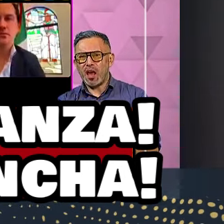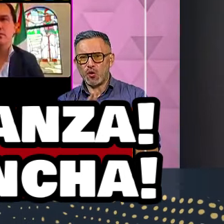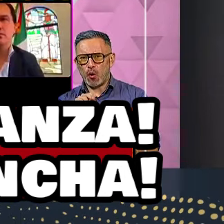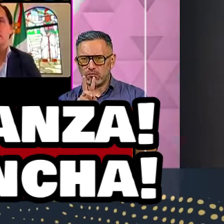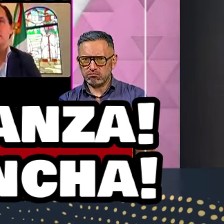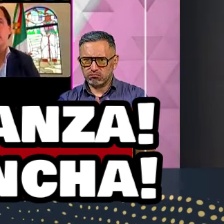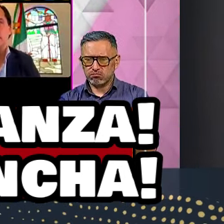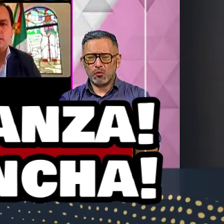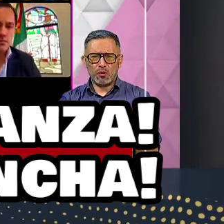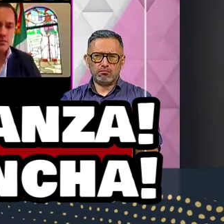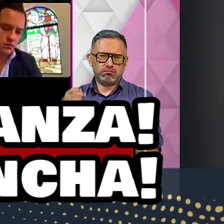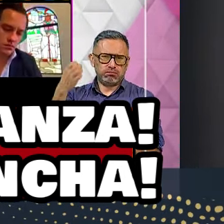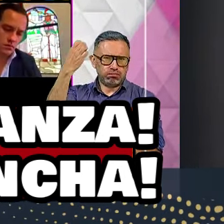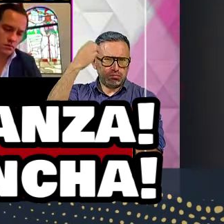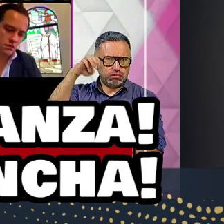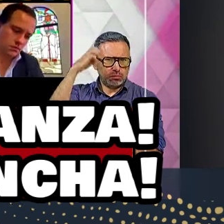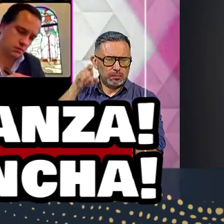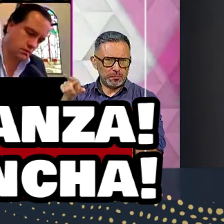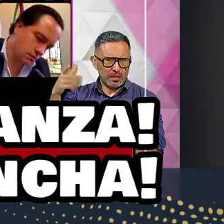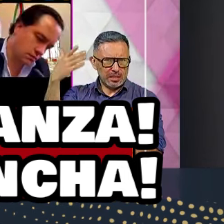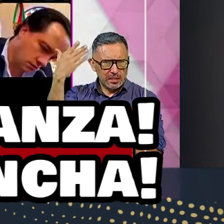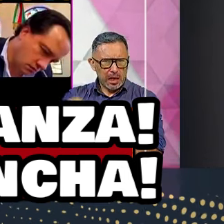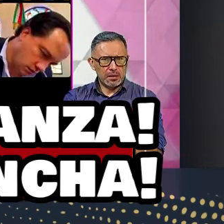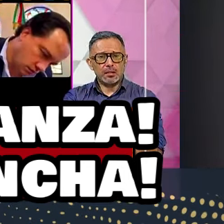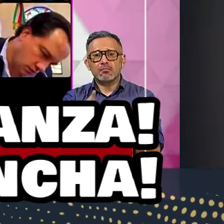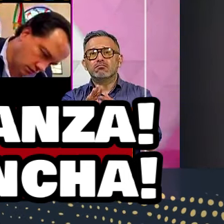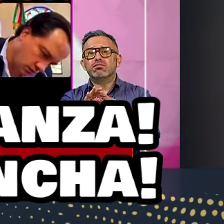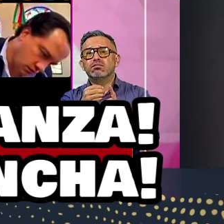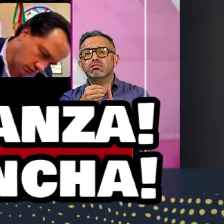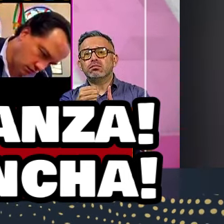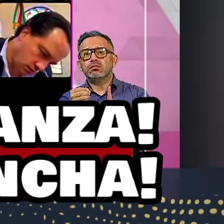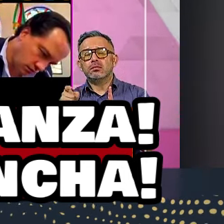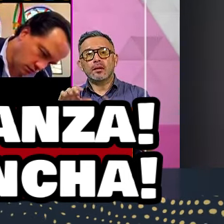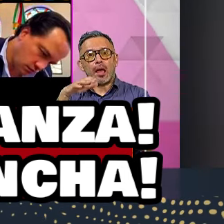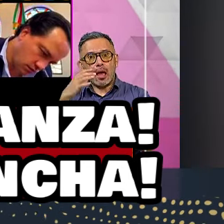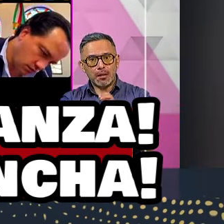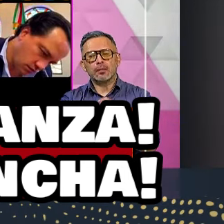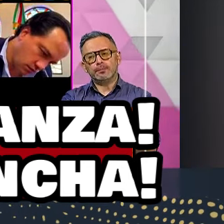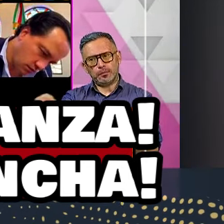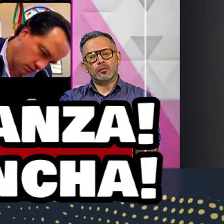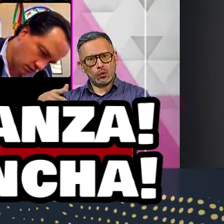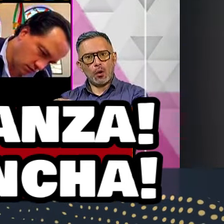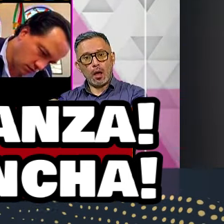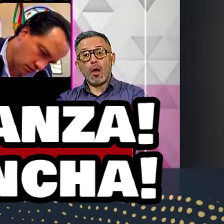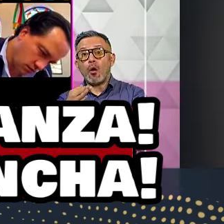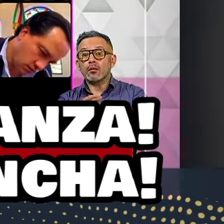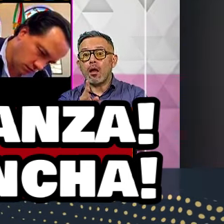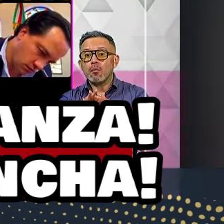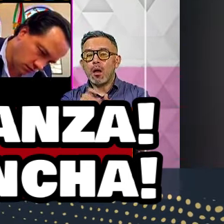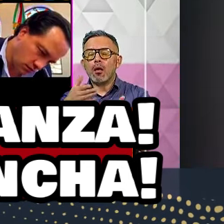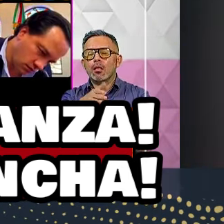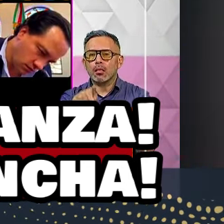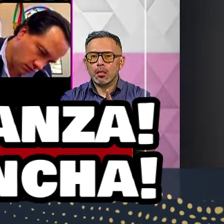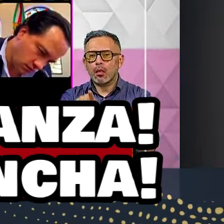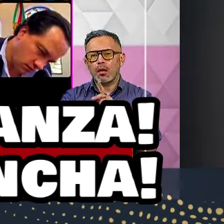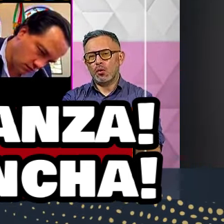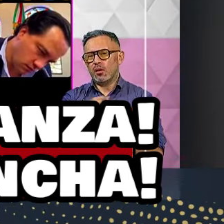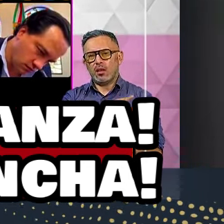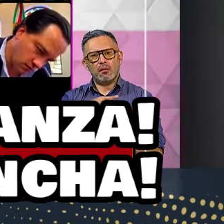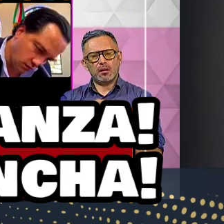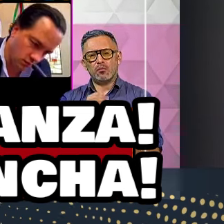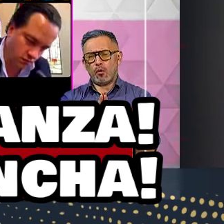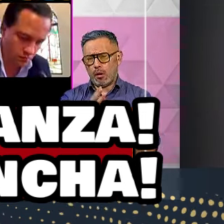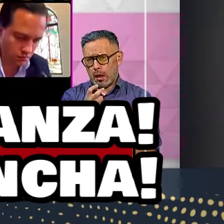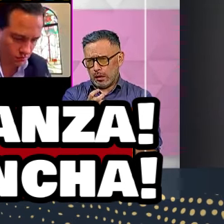toda la experiencia legislativa que se tiene sabe que tiene que esperar su turno cuando le toque y no interrumpir a quien está haciendo uso de la palabra Me parece que no se debe sentar un